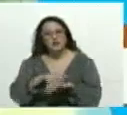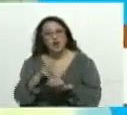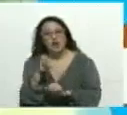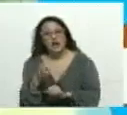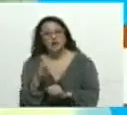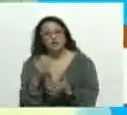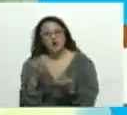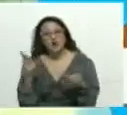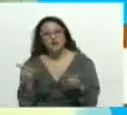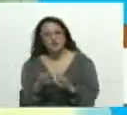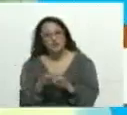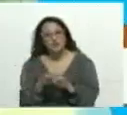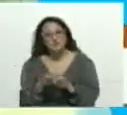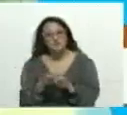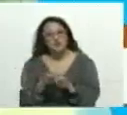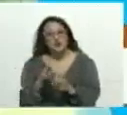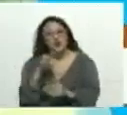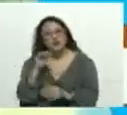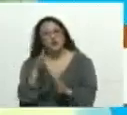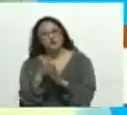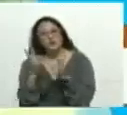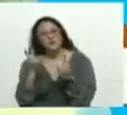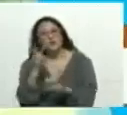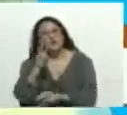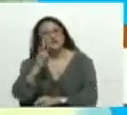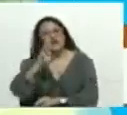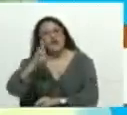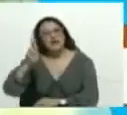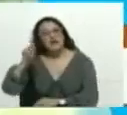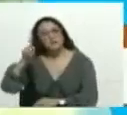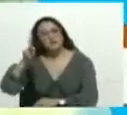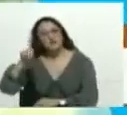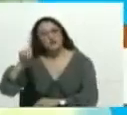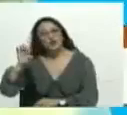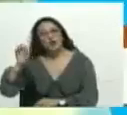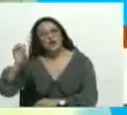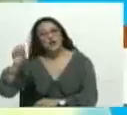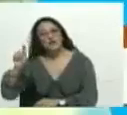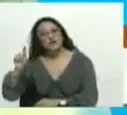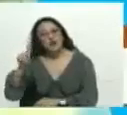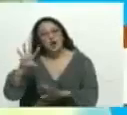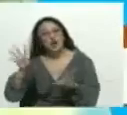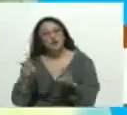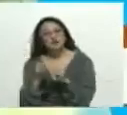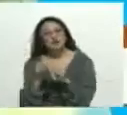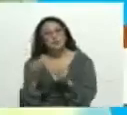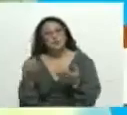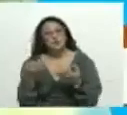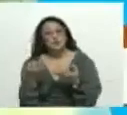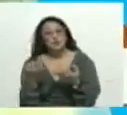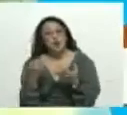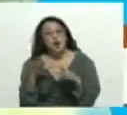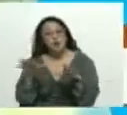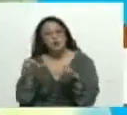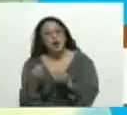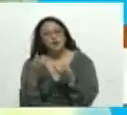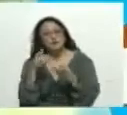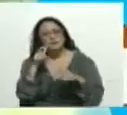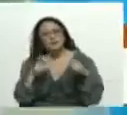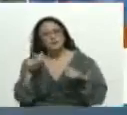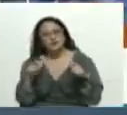hizo un resumen habló de las tres r punto net que es un concepto bellísimo que les invito a leer y ha convocado cuánta